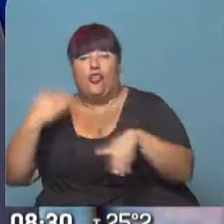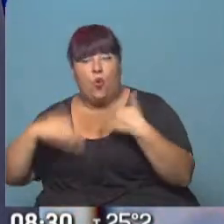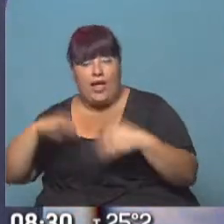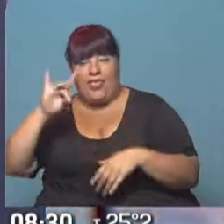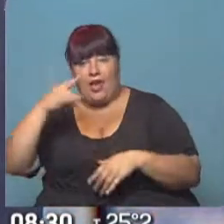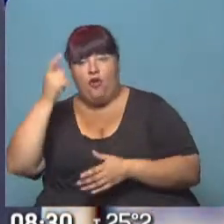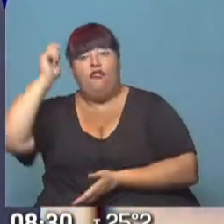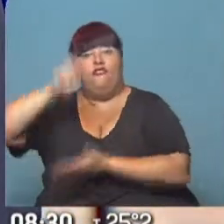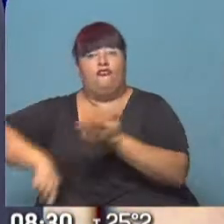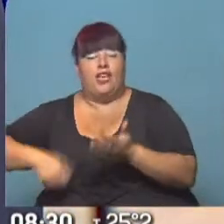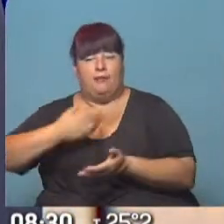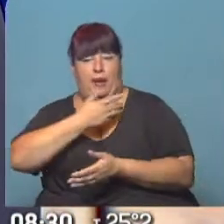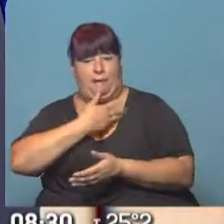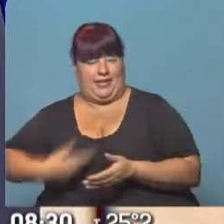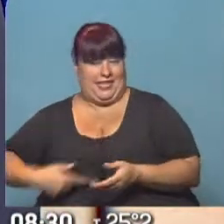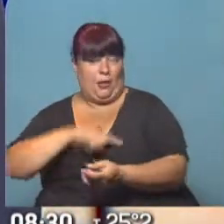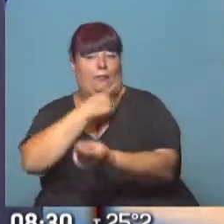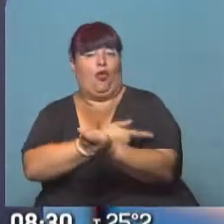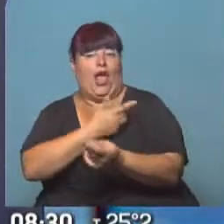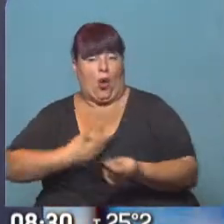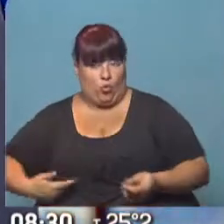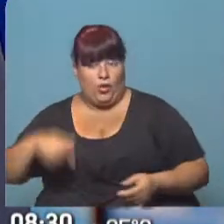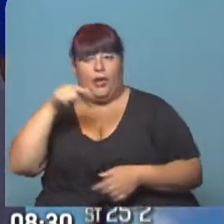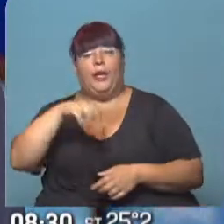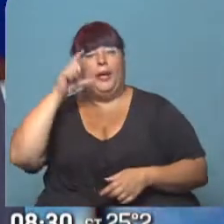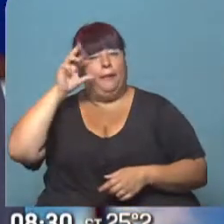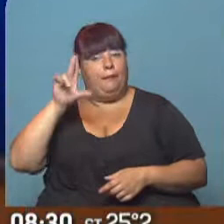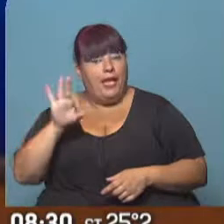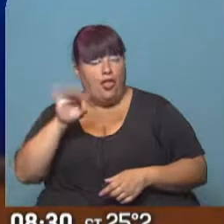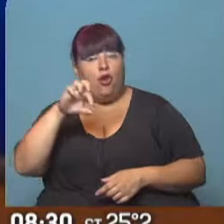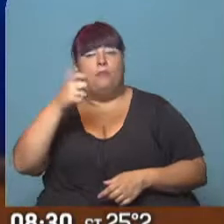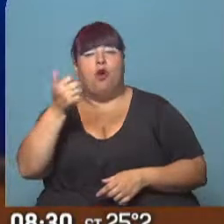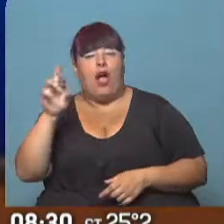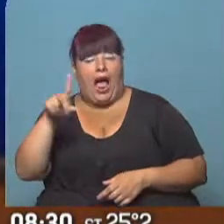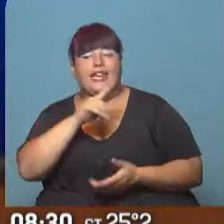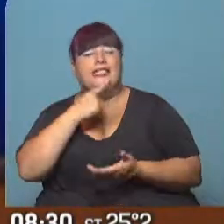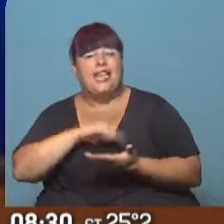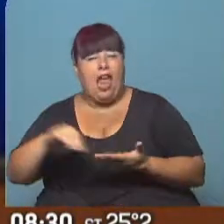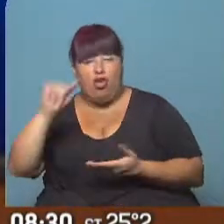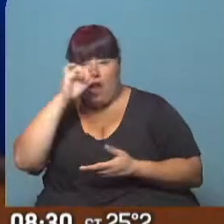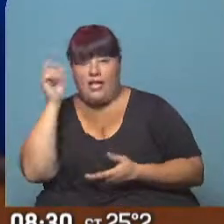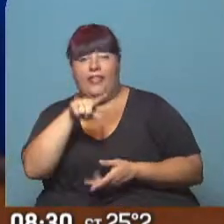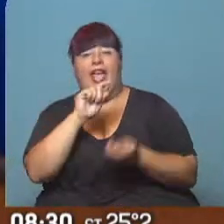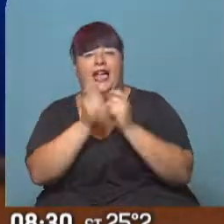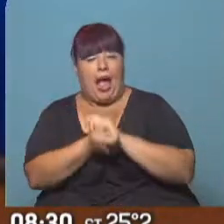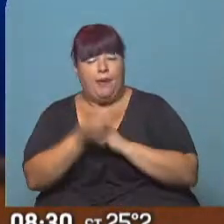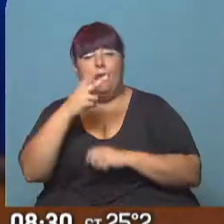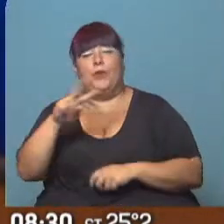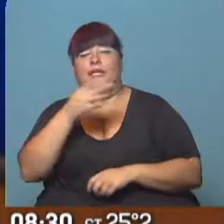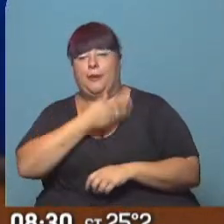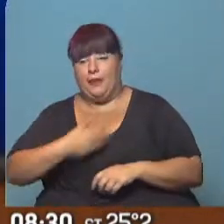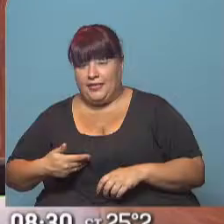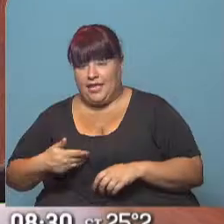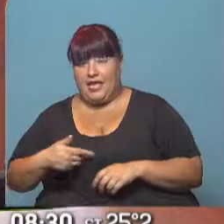urgencia firmados por el Poder Ejecutivo Nacional. Estamos junto a Pedro Baradillar Pocar, senador nacional por Cambiemos,